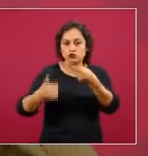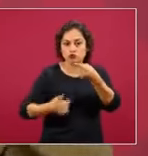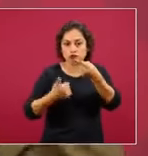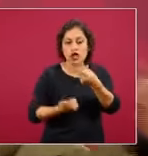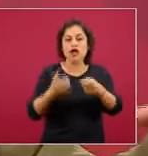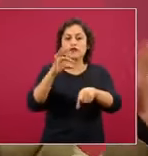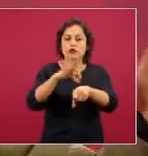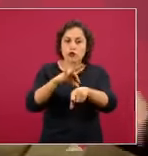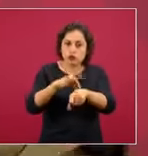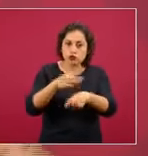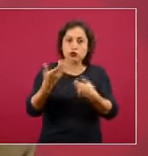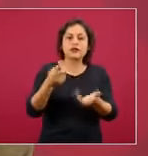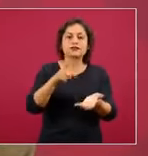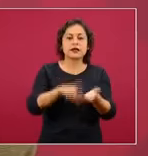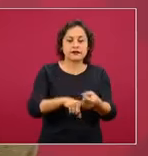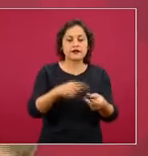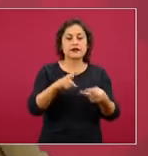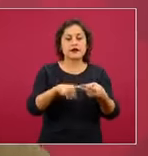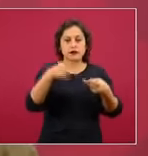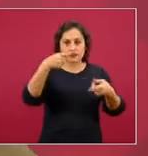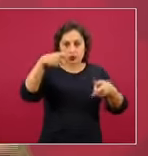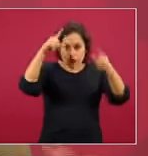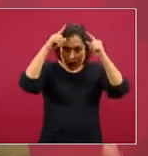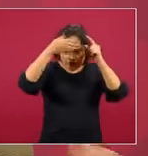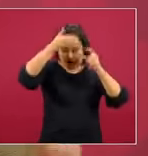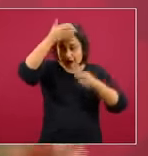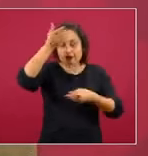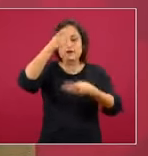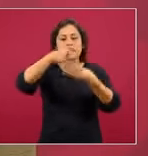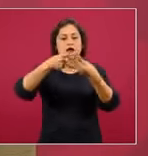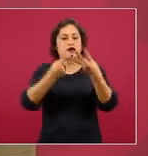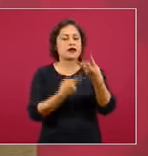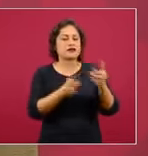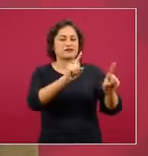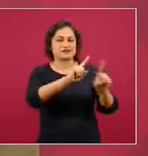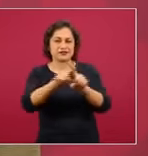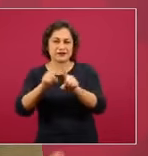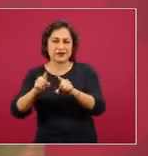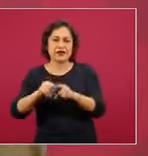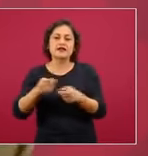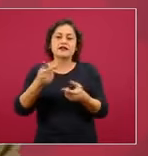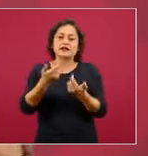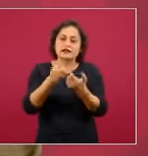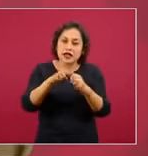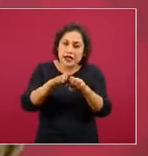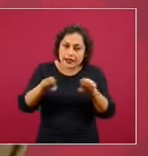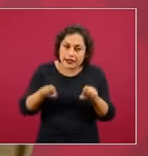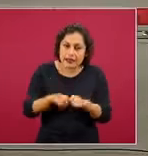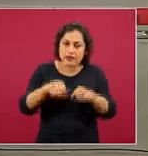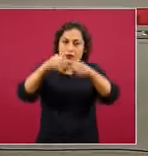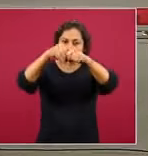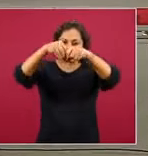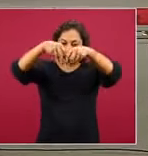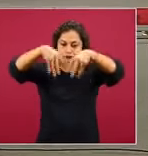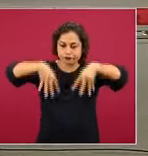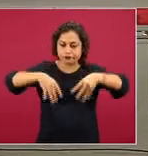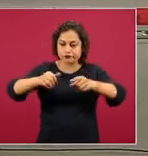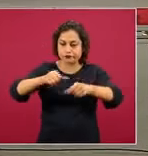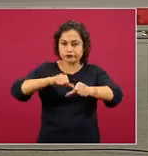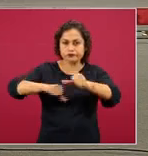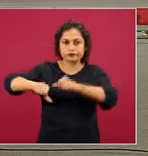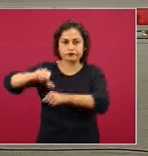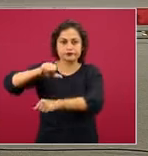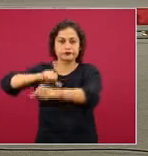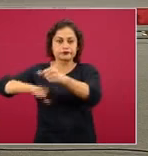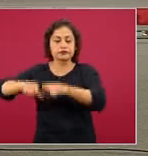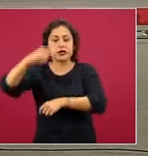médicos y médicas y a enfermeras y enfermeros. Son estos equipos de cascada que ya se han presentado. Y esto hace que sea mucho más eficiente, ¿no? Que